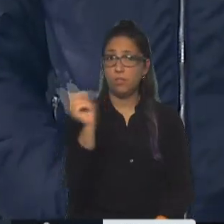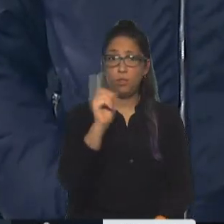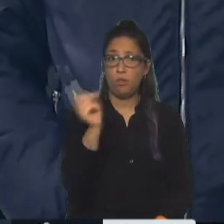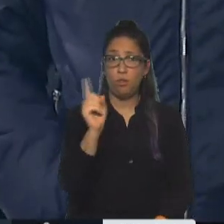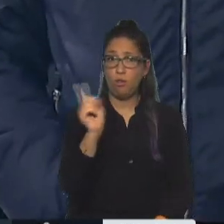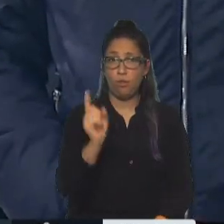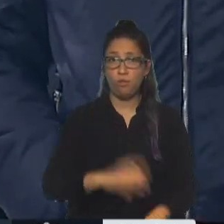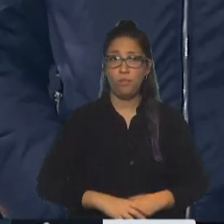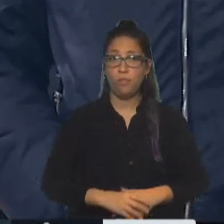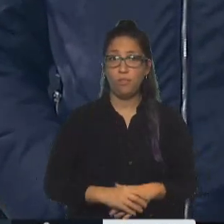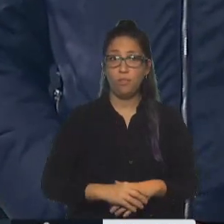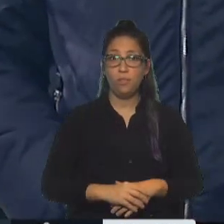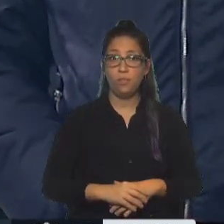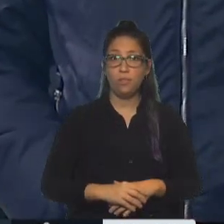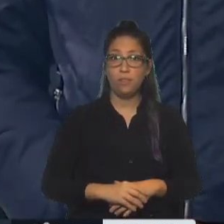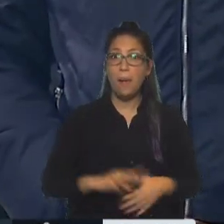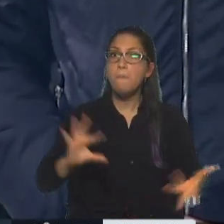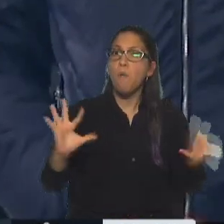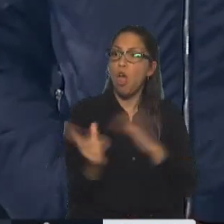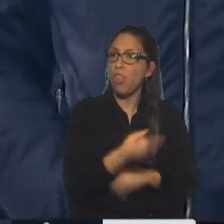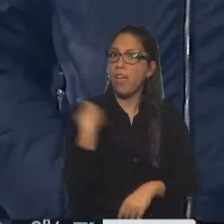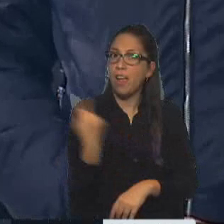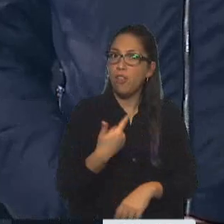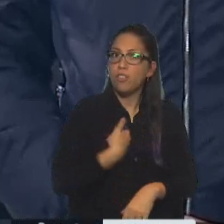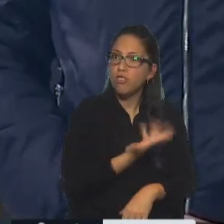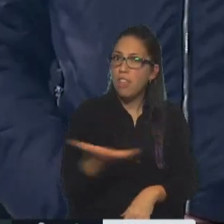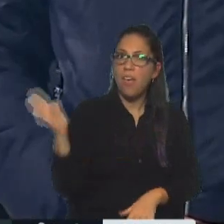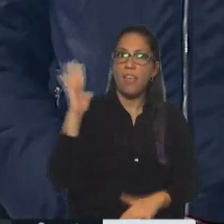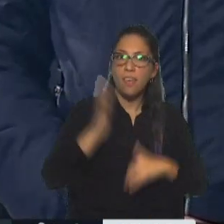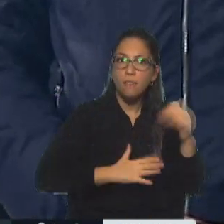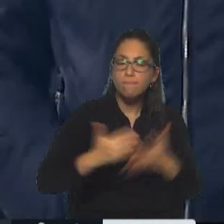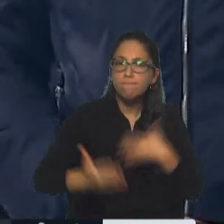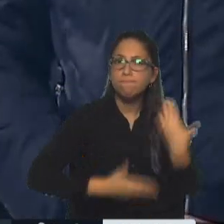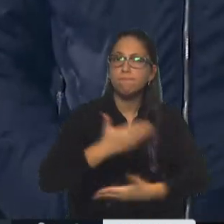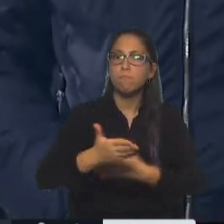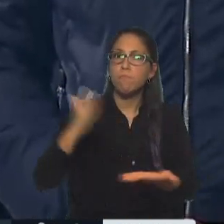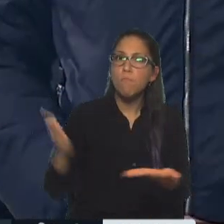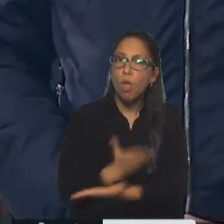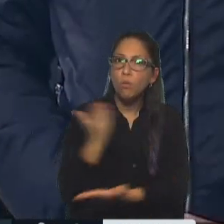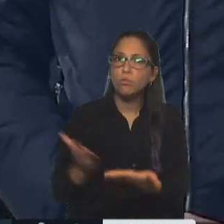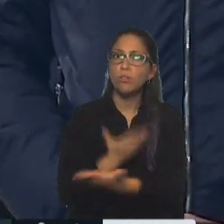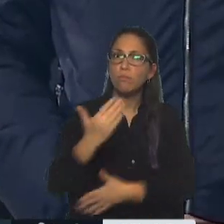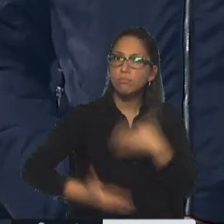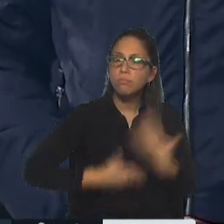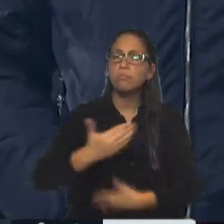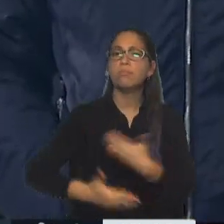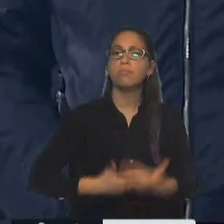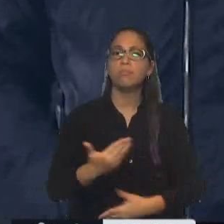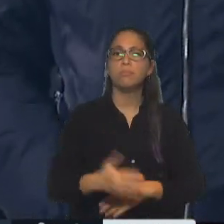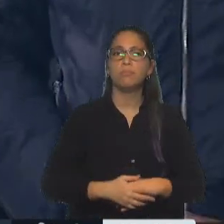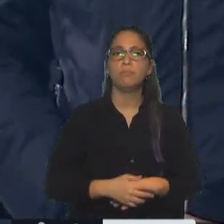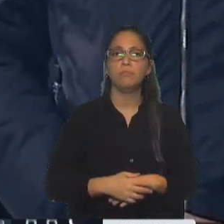El modelo de construcción de la sociedad, un modelo de producción, de